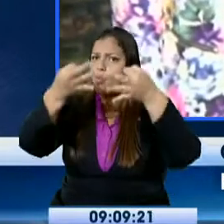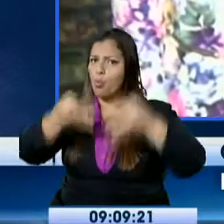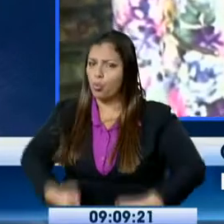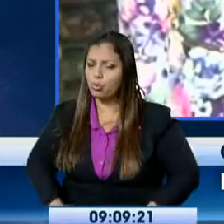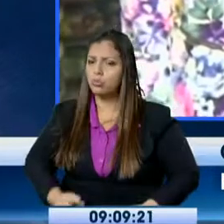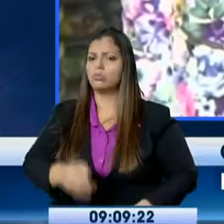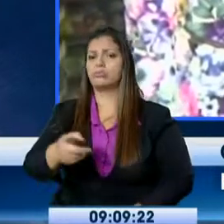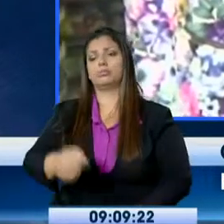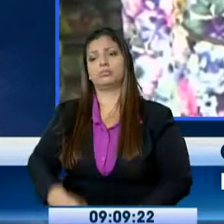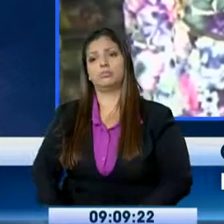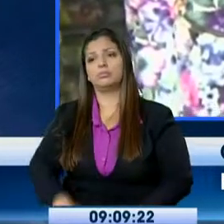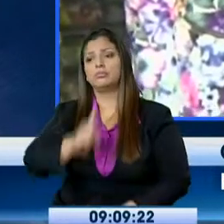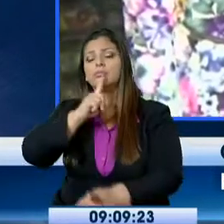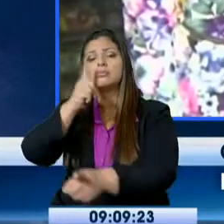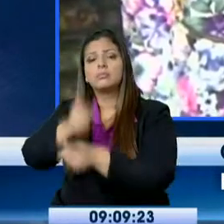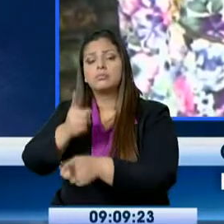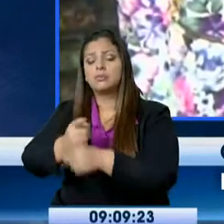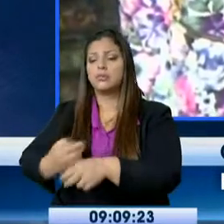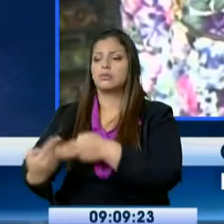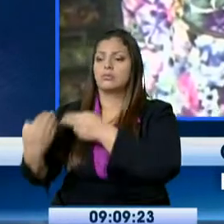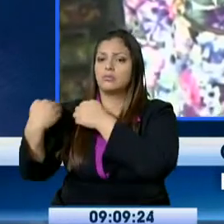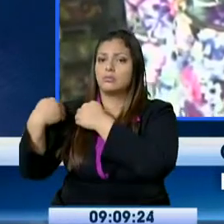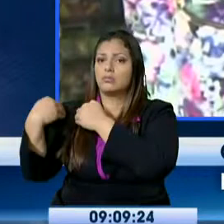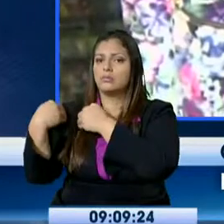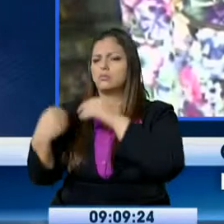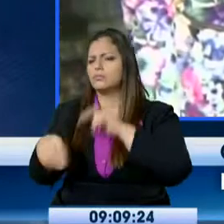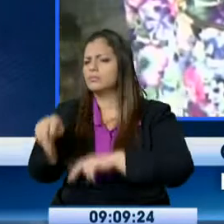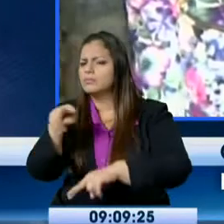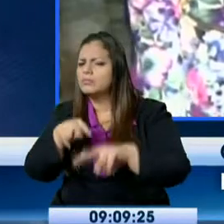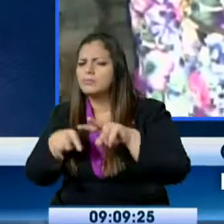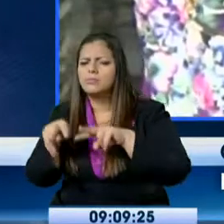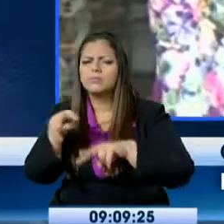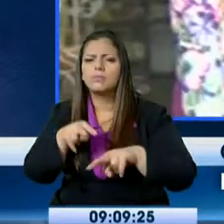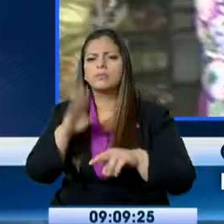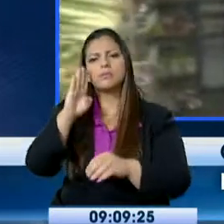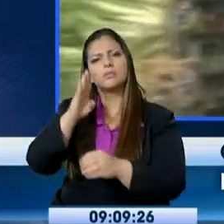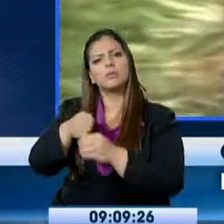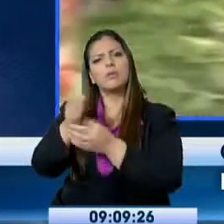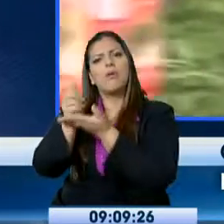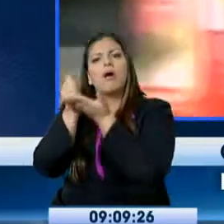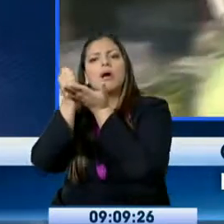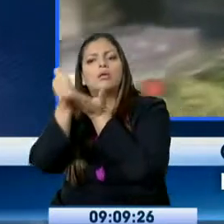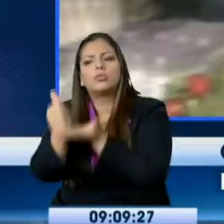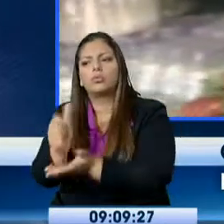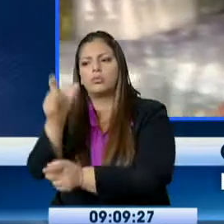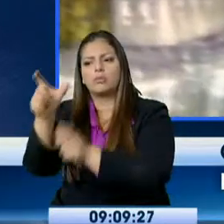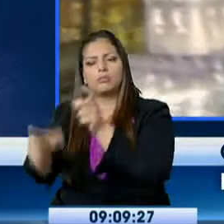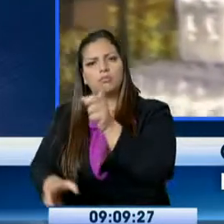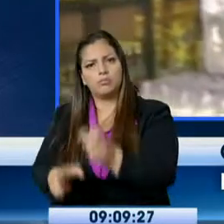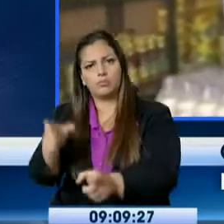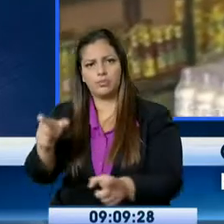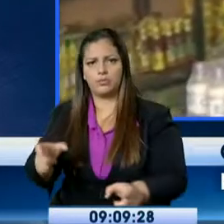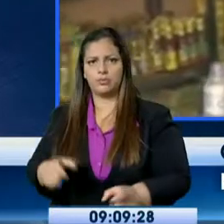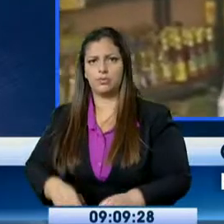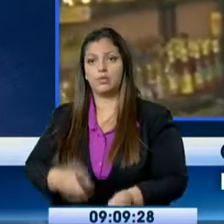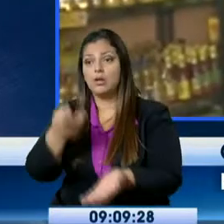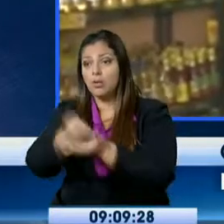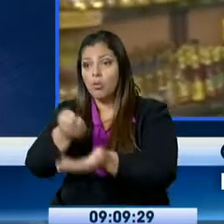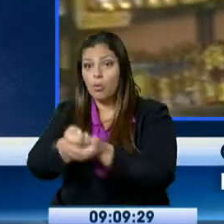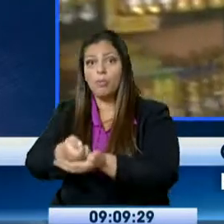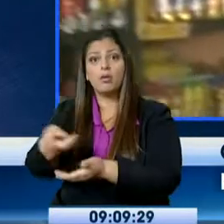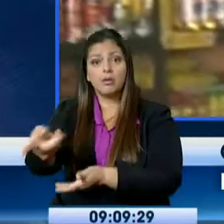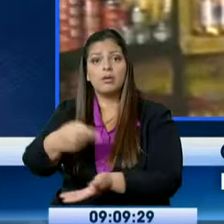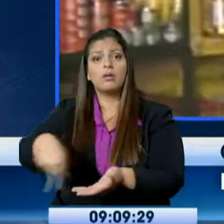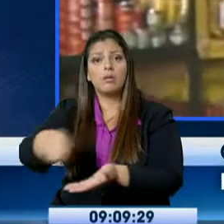misión como lo hemos reiterado es beneficiar al consumidor final es tutelar y proteger al consumidor final desde donde